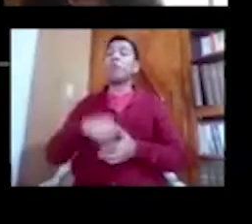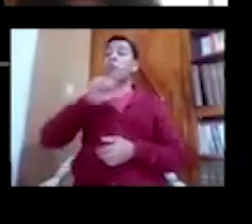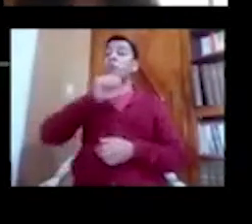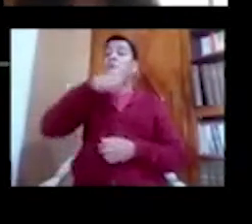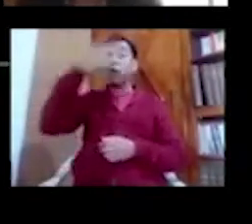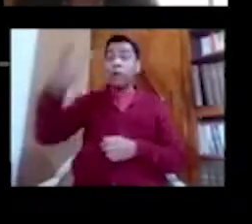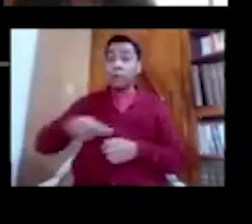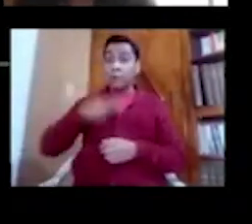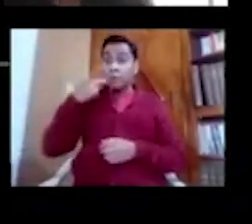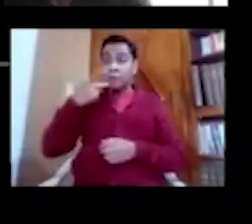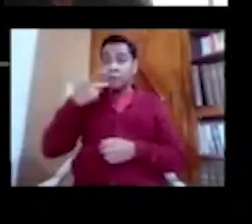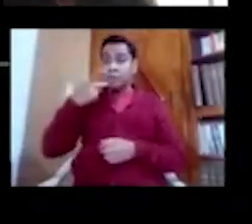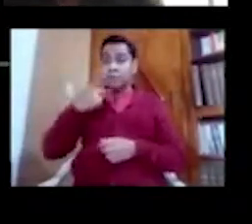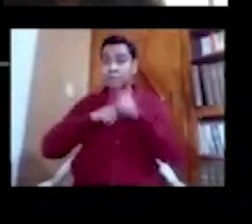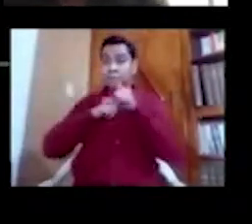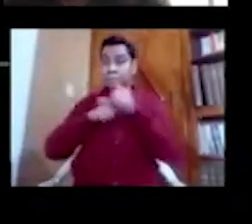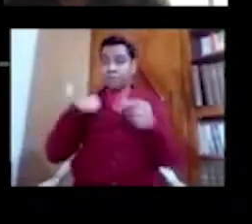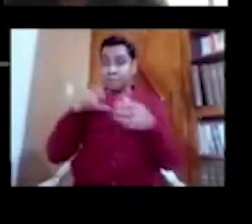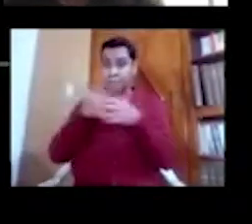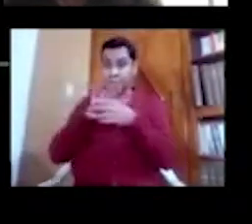seguir continuando?